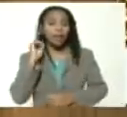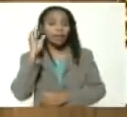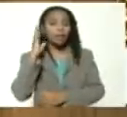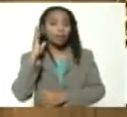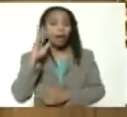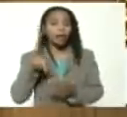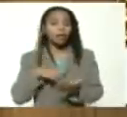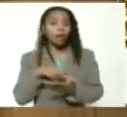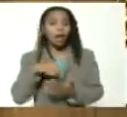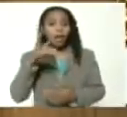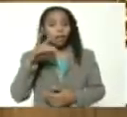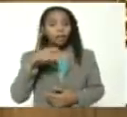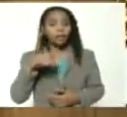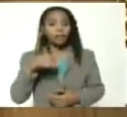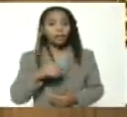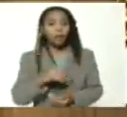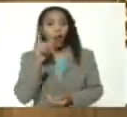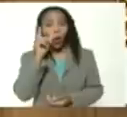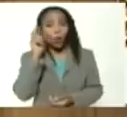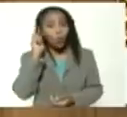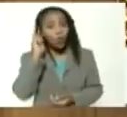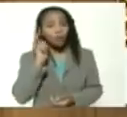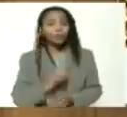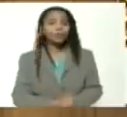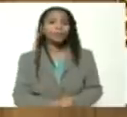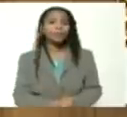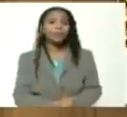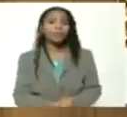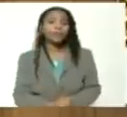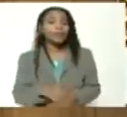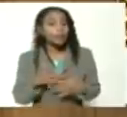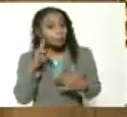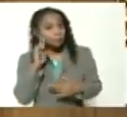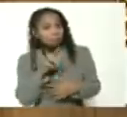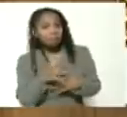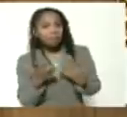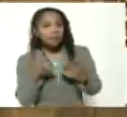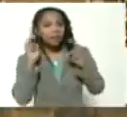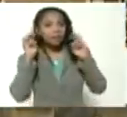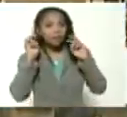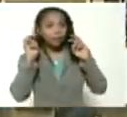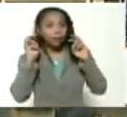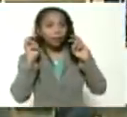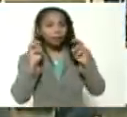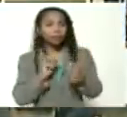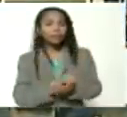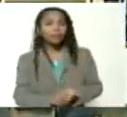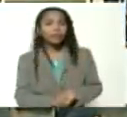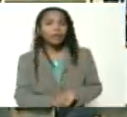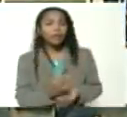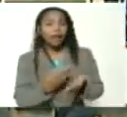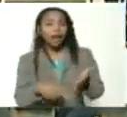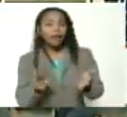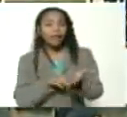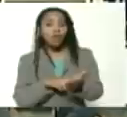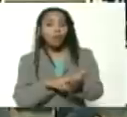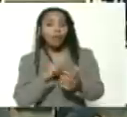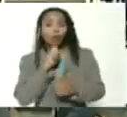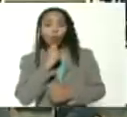Nacional, doctora Iris Valera, que tiene que ver con el tema de reforma del